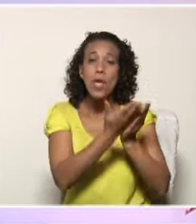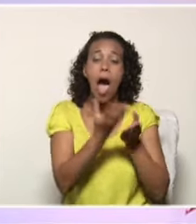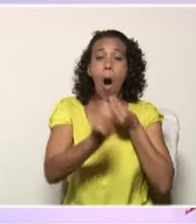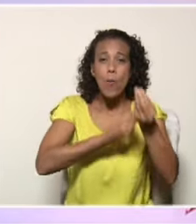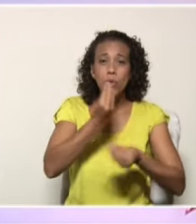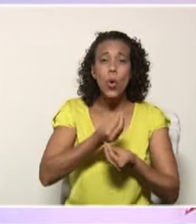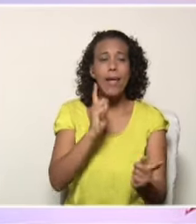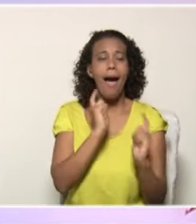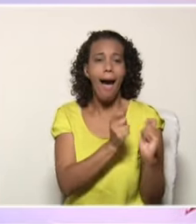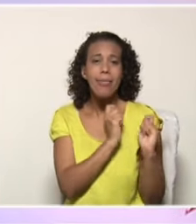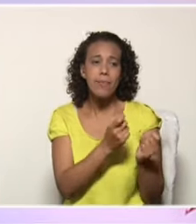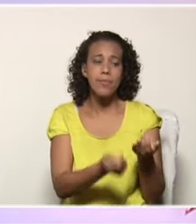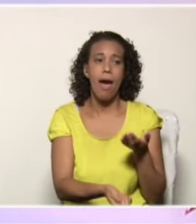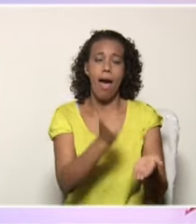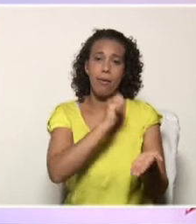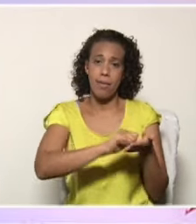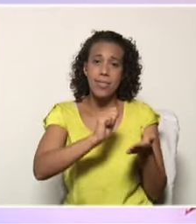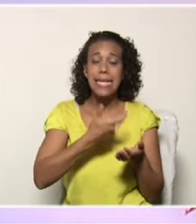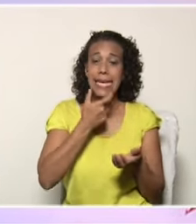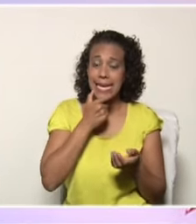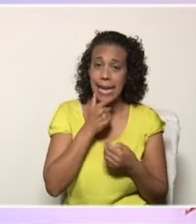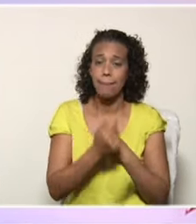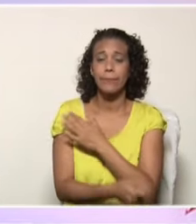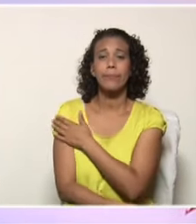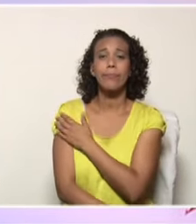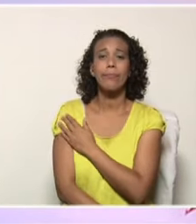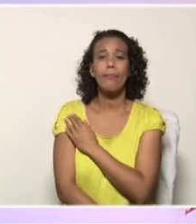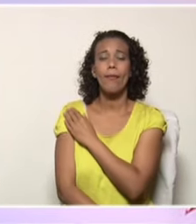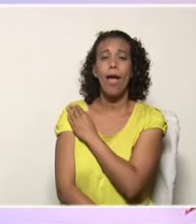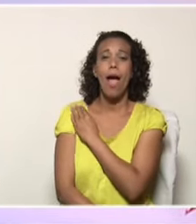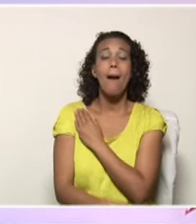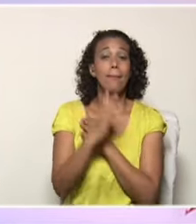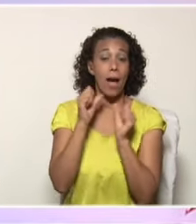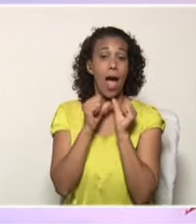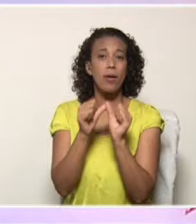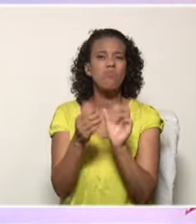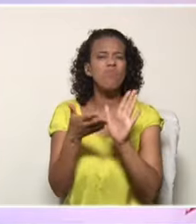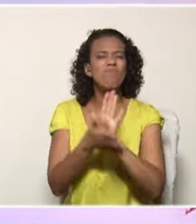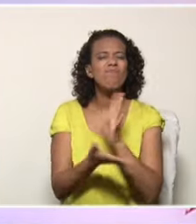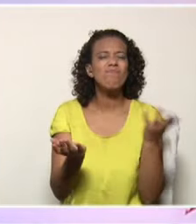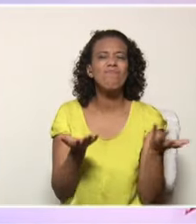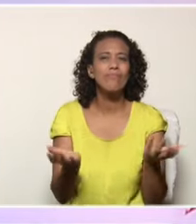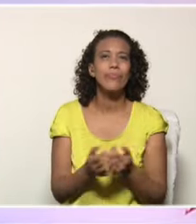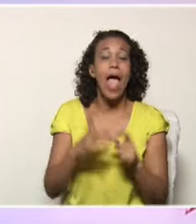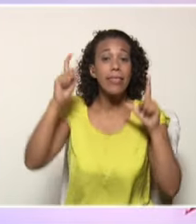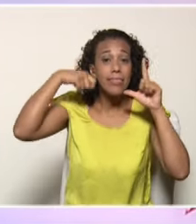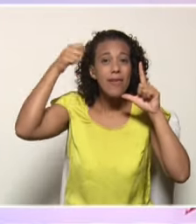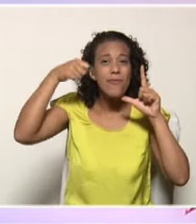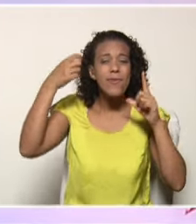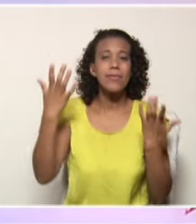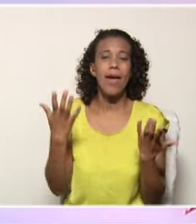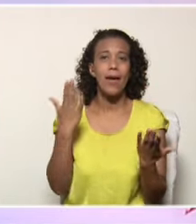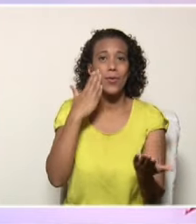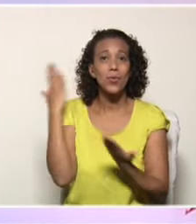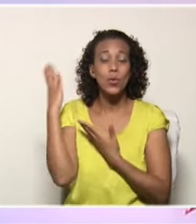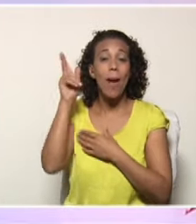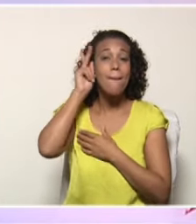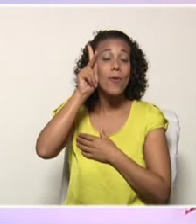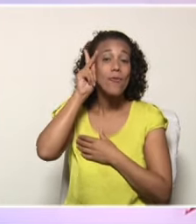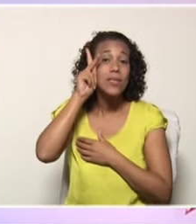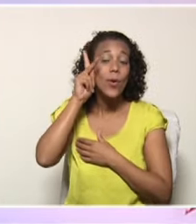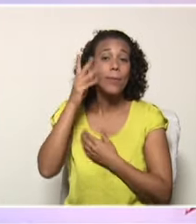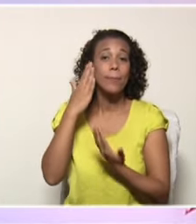realizar las actividades de inglés. Vamos entonces a continuación a ver el video de parte de la